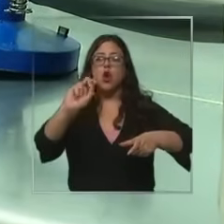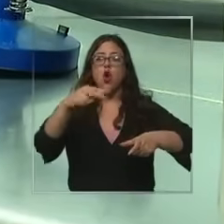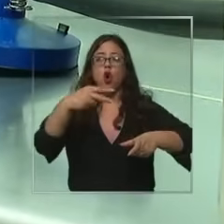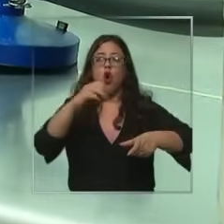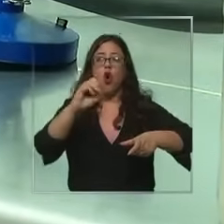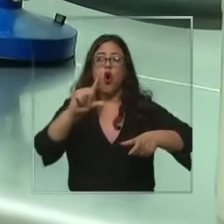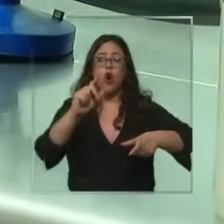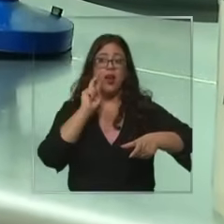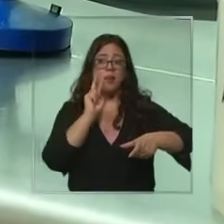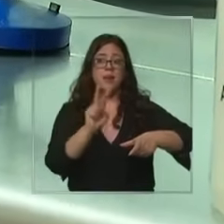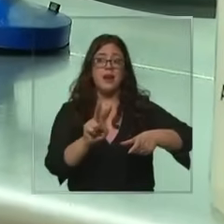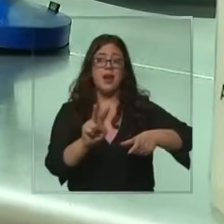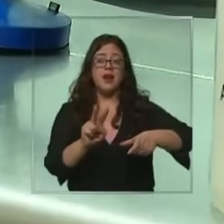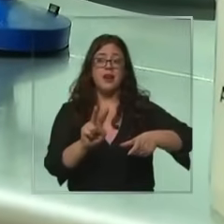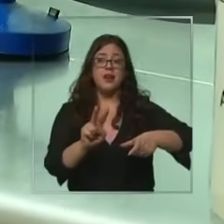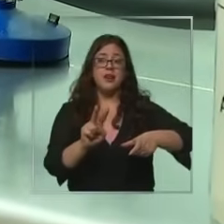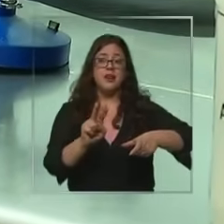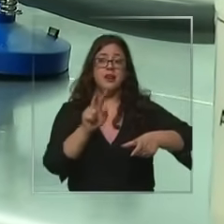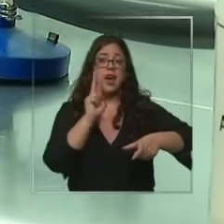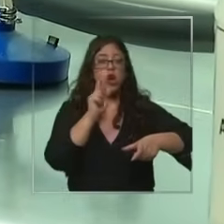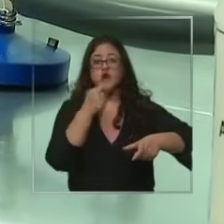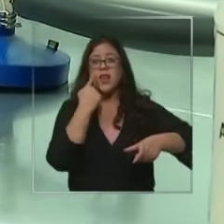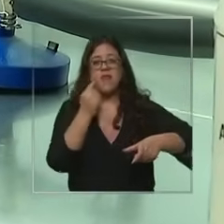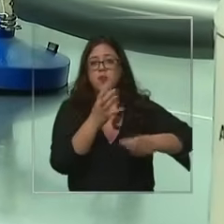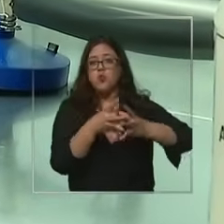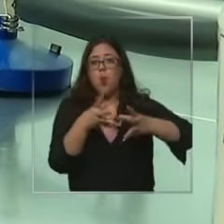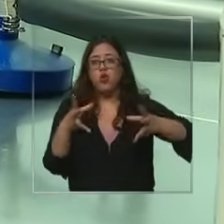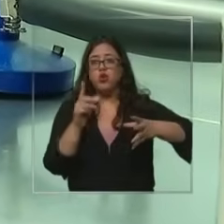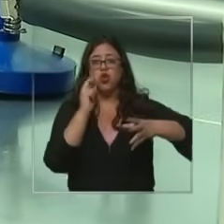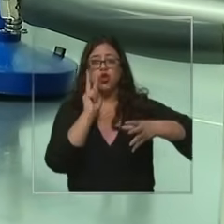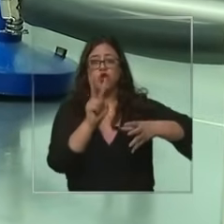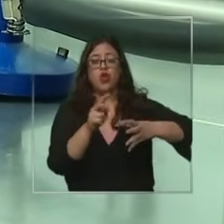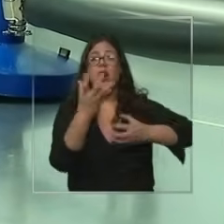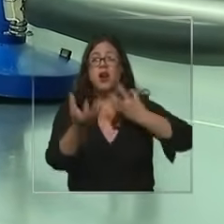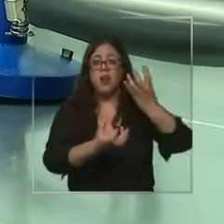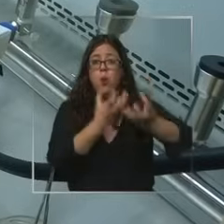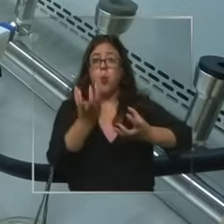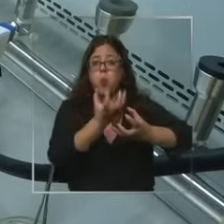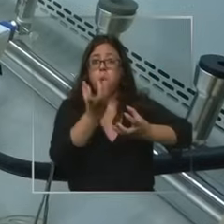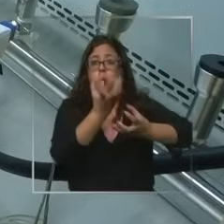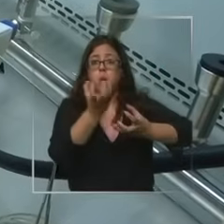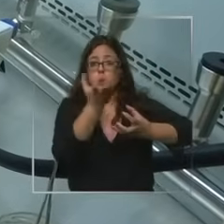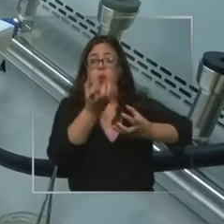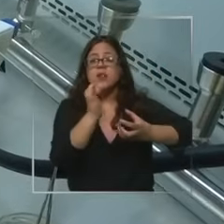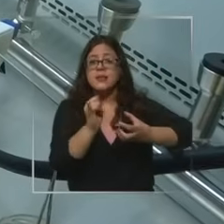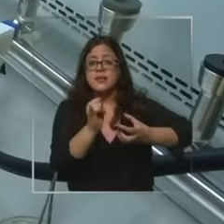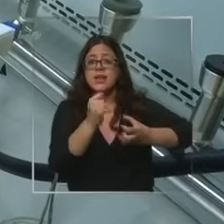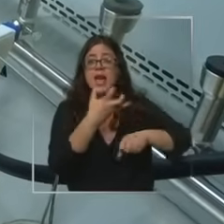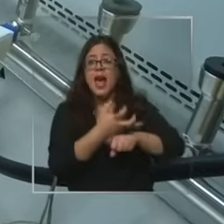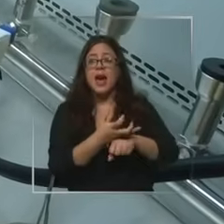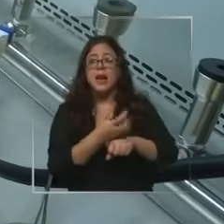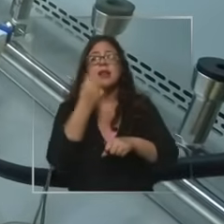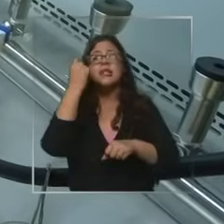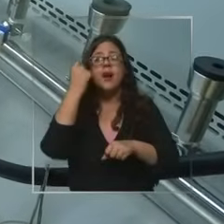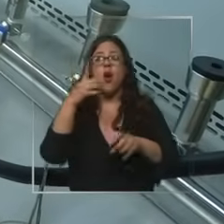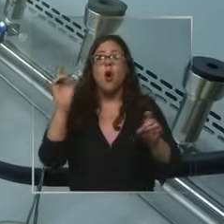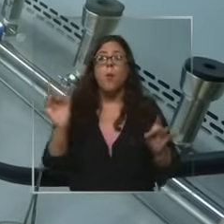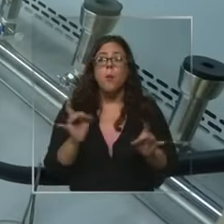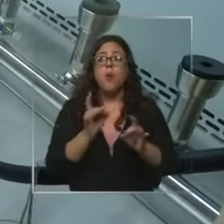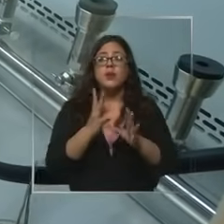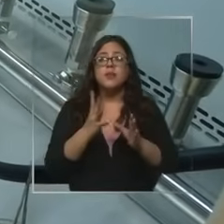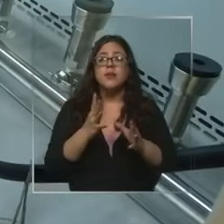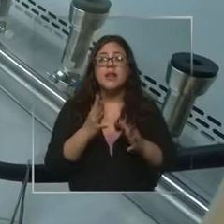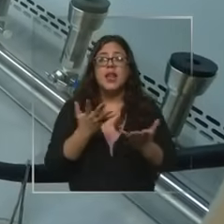inflamó, ¿cierto? Y como una solución translúcida no es mucho lo que se observa, pero se inflama, ¿cierto? Y sabemos que si fuera una solución